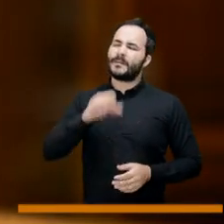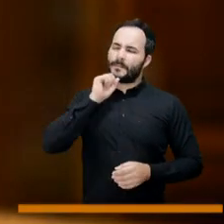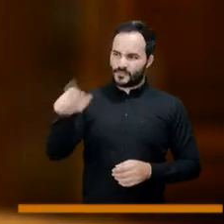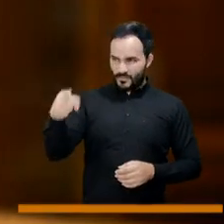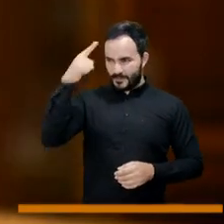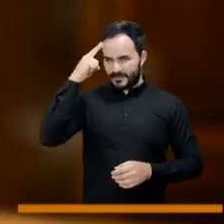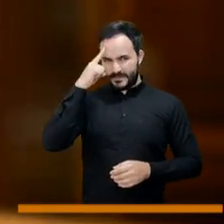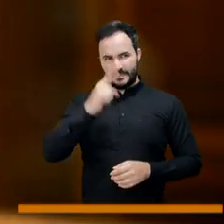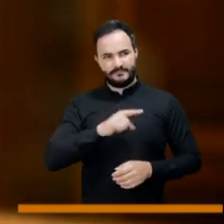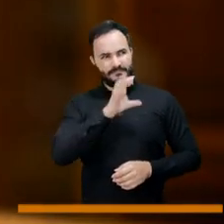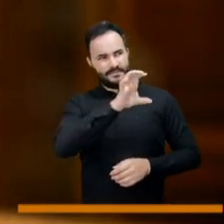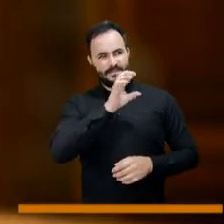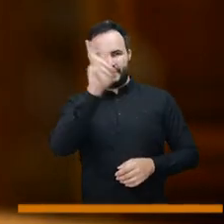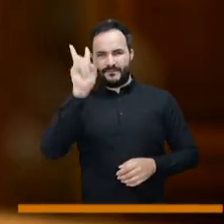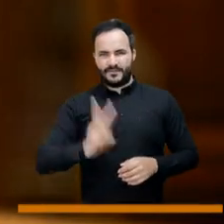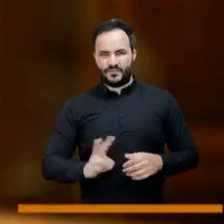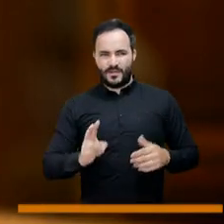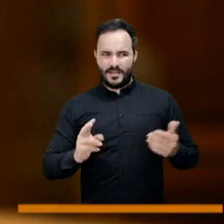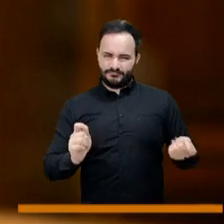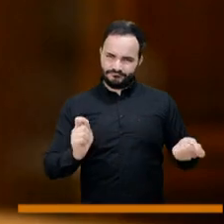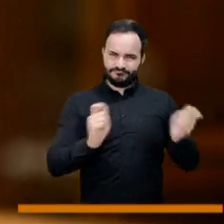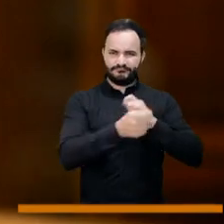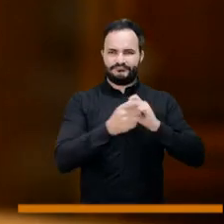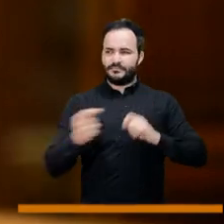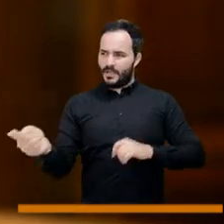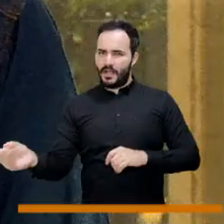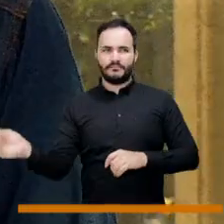en Venezuela para que usted pueda regresar a su país?